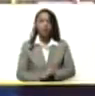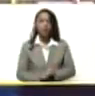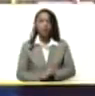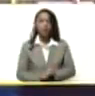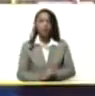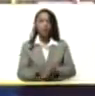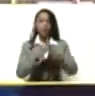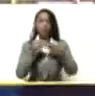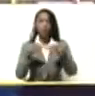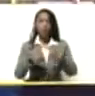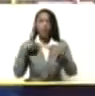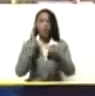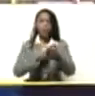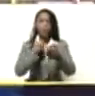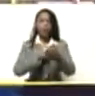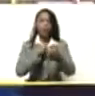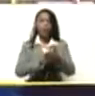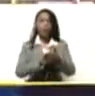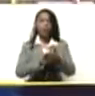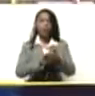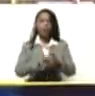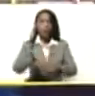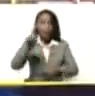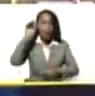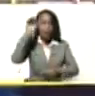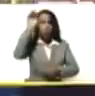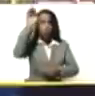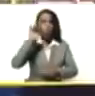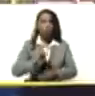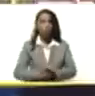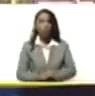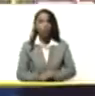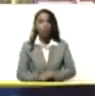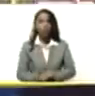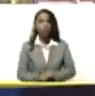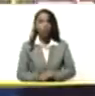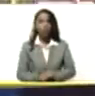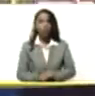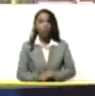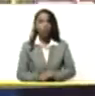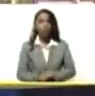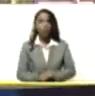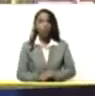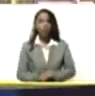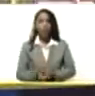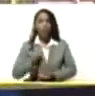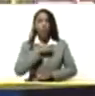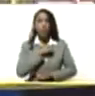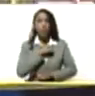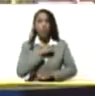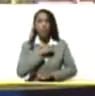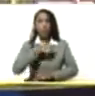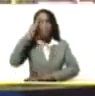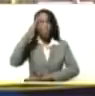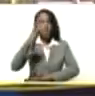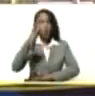y de todas las batallas del futuro nuestro comandante amado